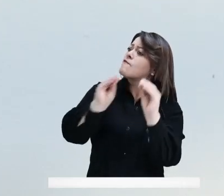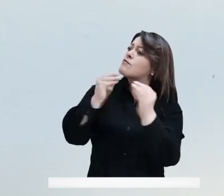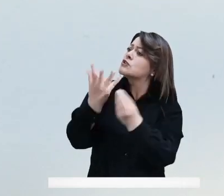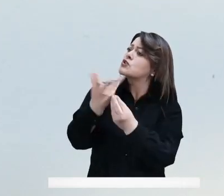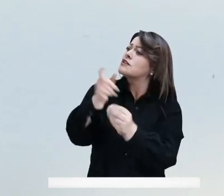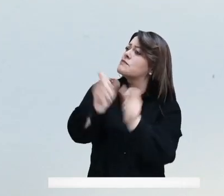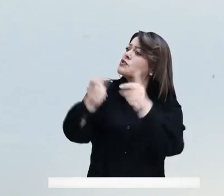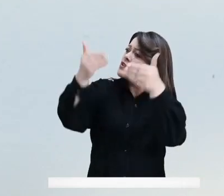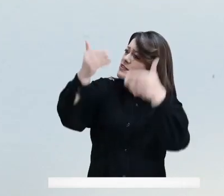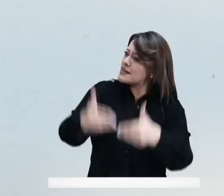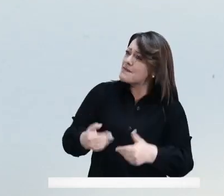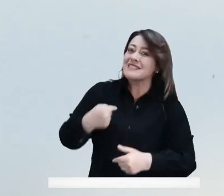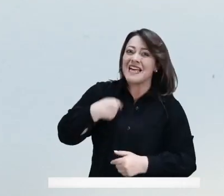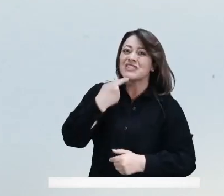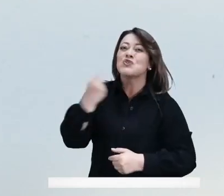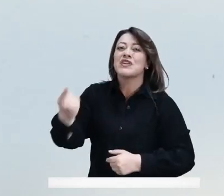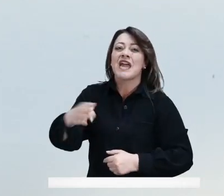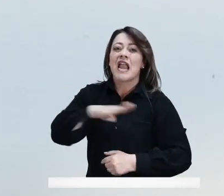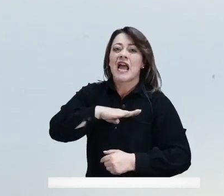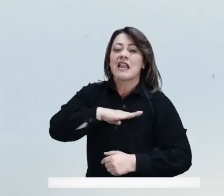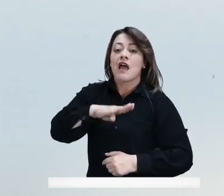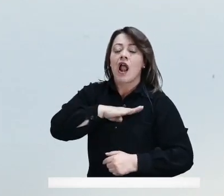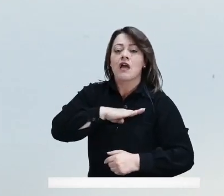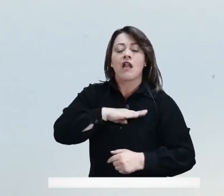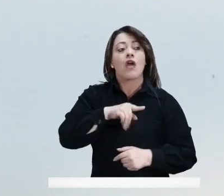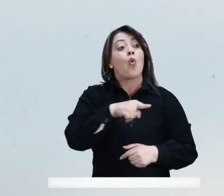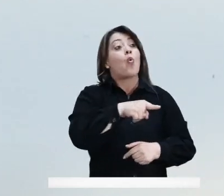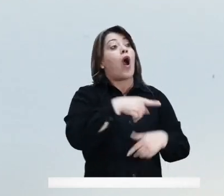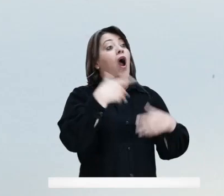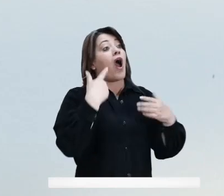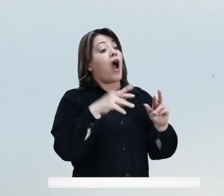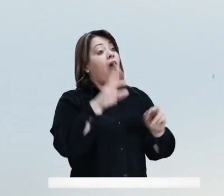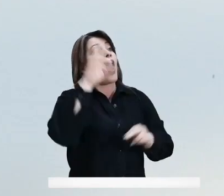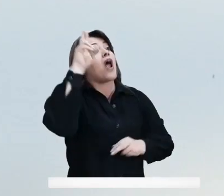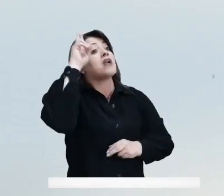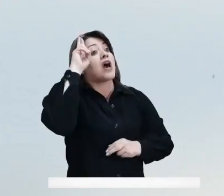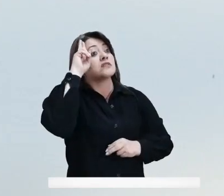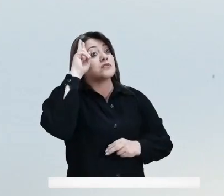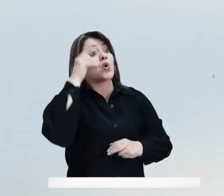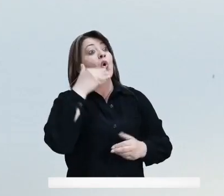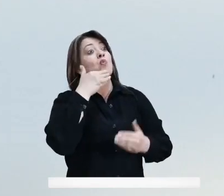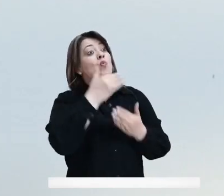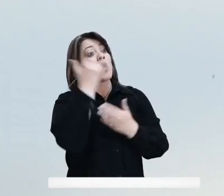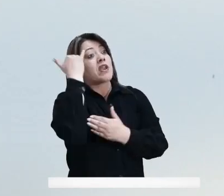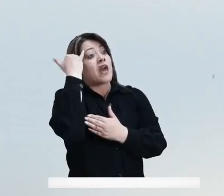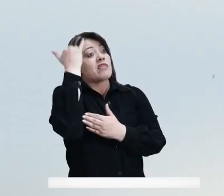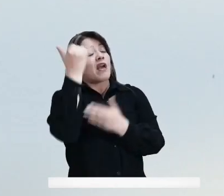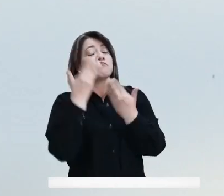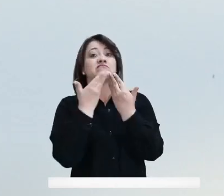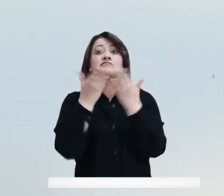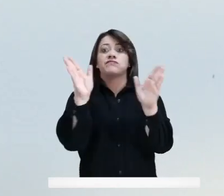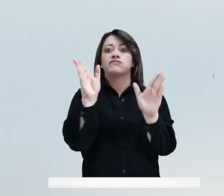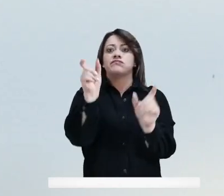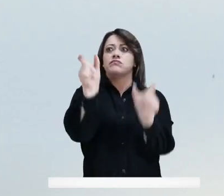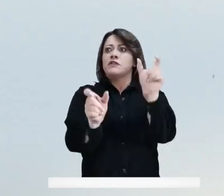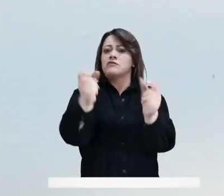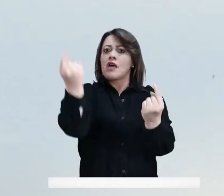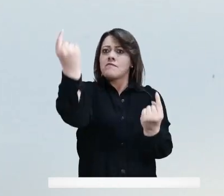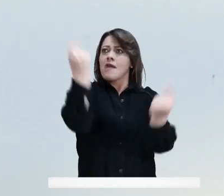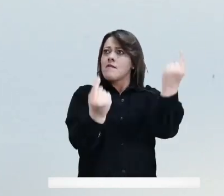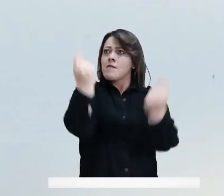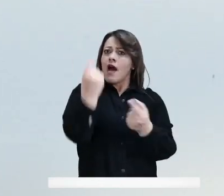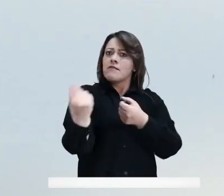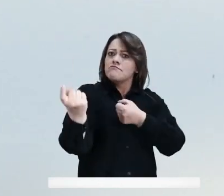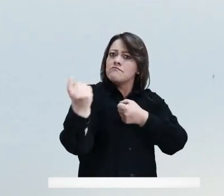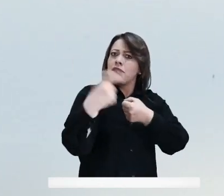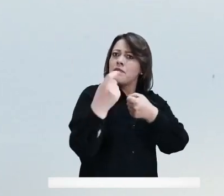formación artística para personas con discapacidad y sus cuidadores. Y la respuesta fue maravillosa. Tuvimos personas que empezaron